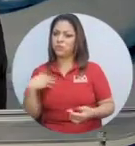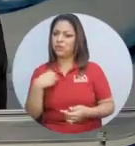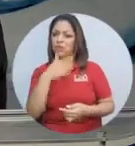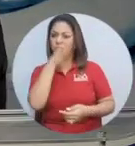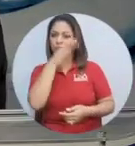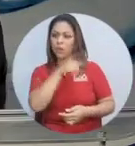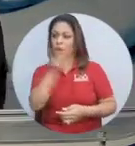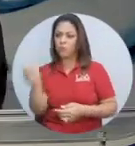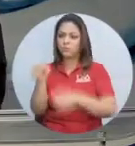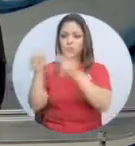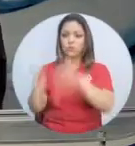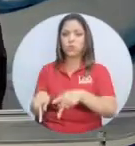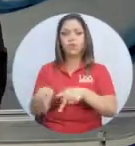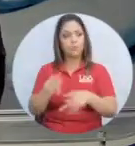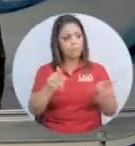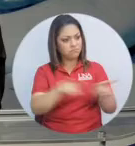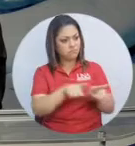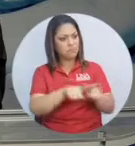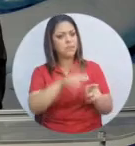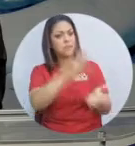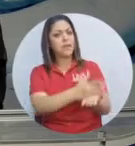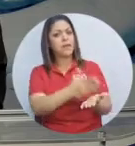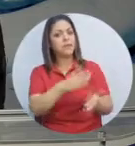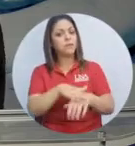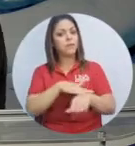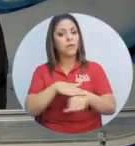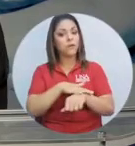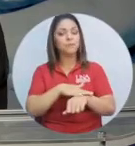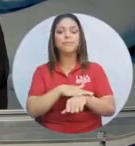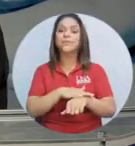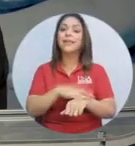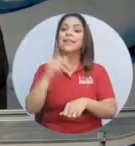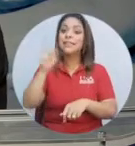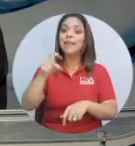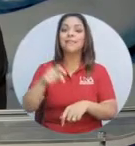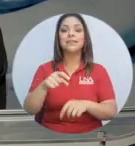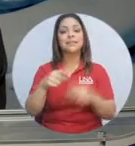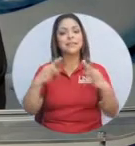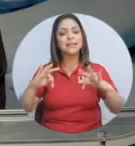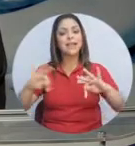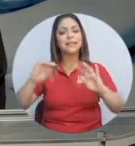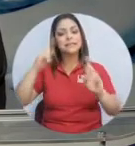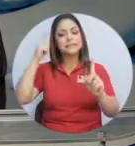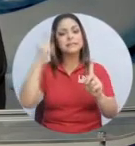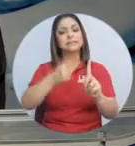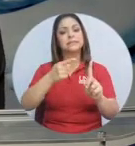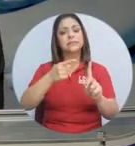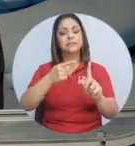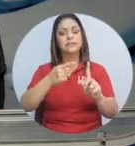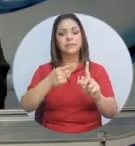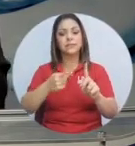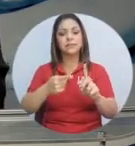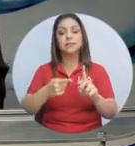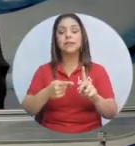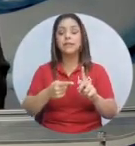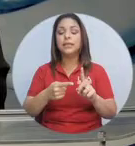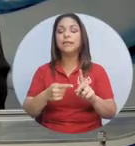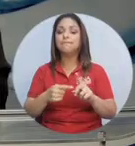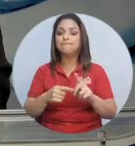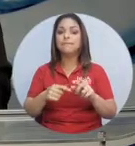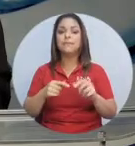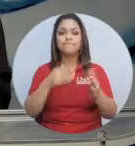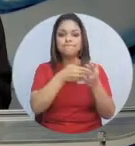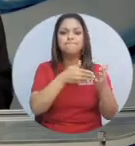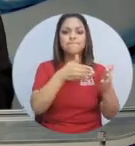esta forma de violencia, entonces pare también con lo que usted está haciendo. Ser muy asertivos y yo diría muy,